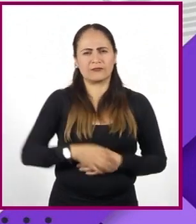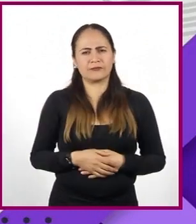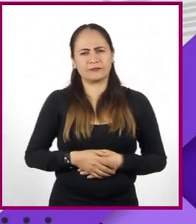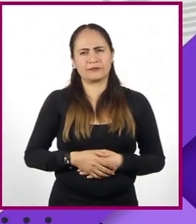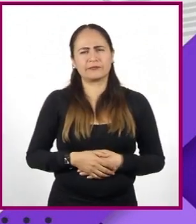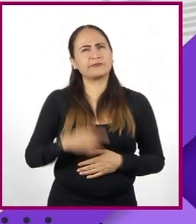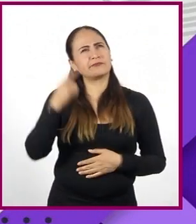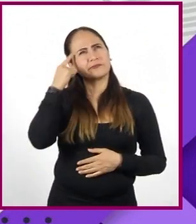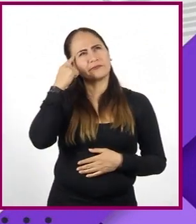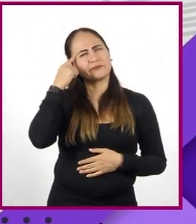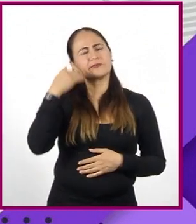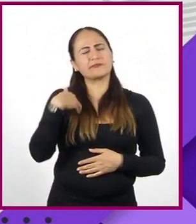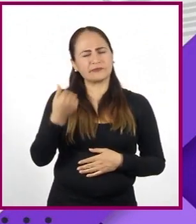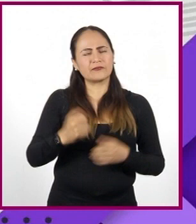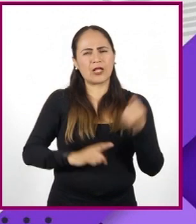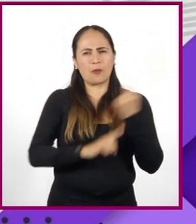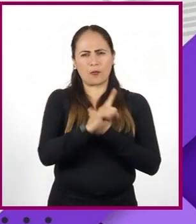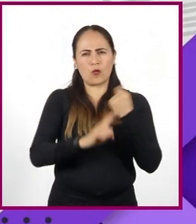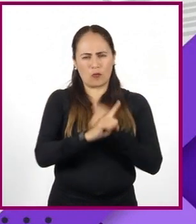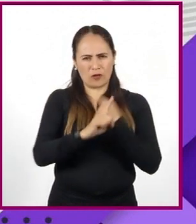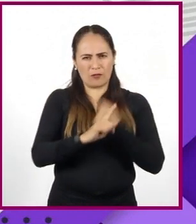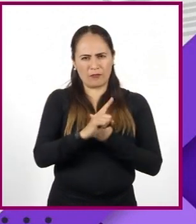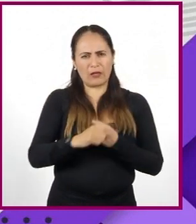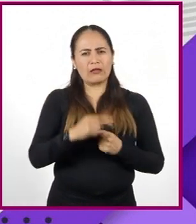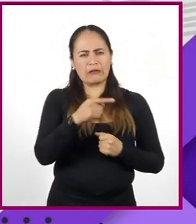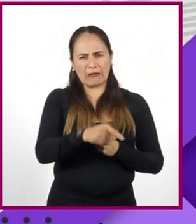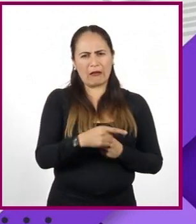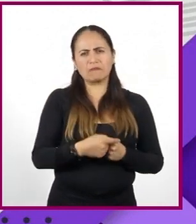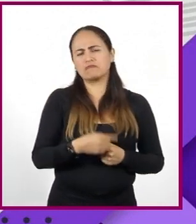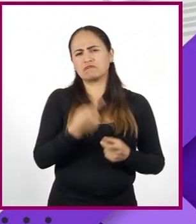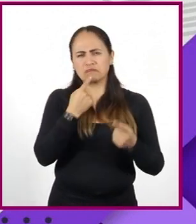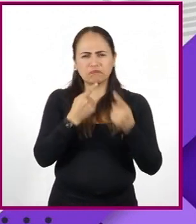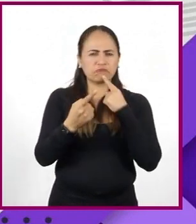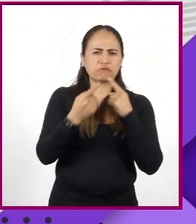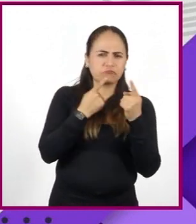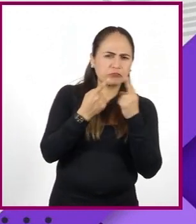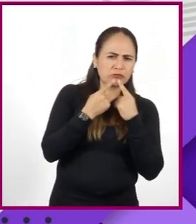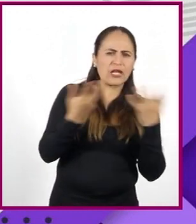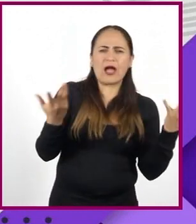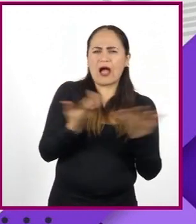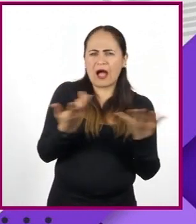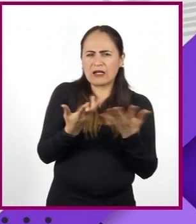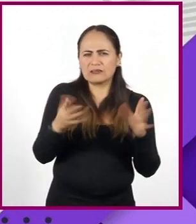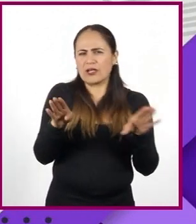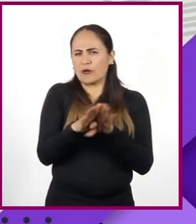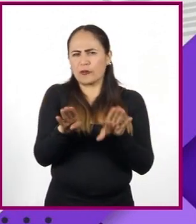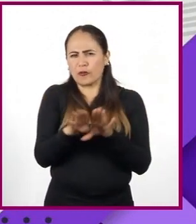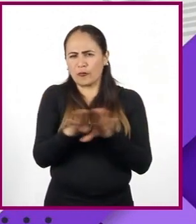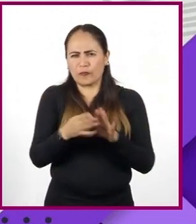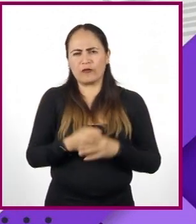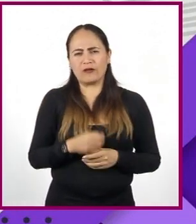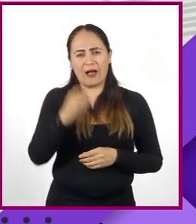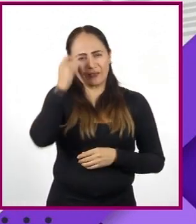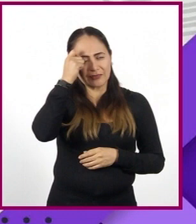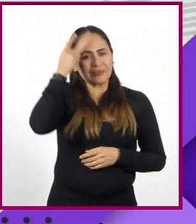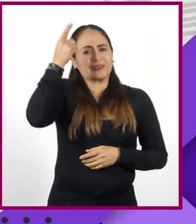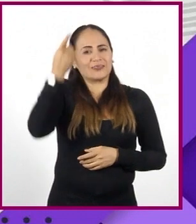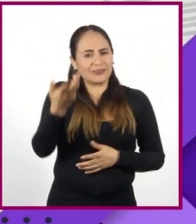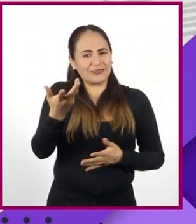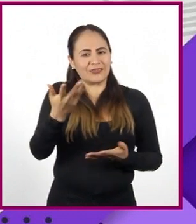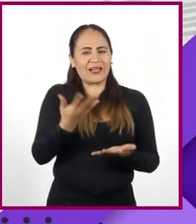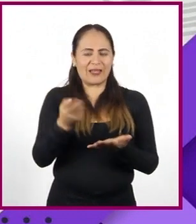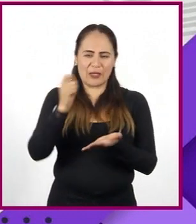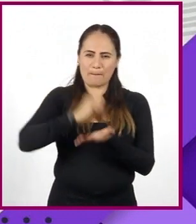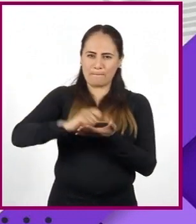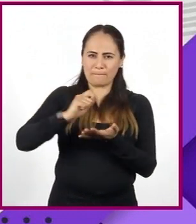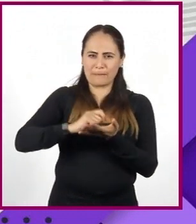claro la situación, de manera conjunta, comenzamos a pensar en qué acciones llevar a cabo. Se nos ocurrió que se podría